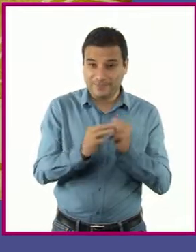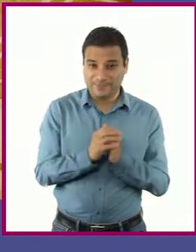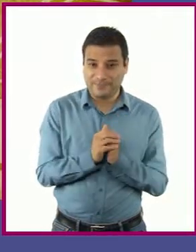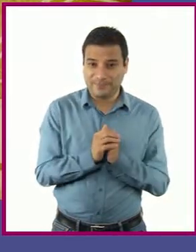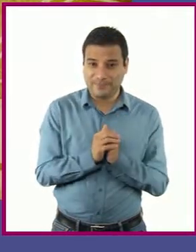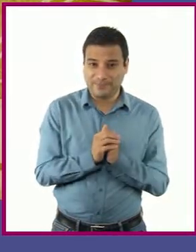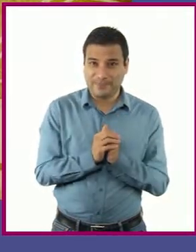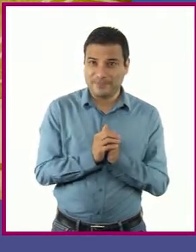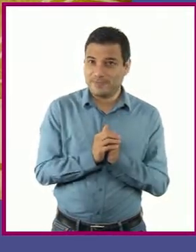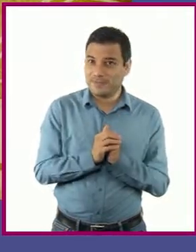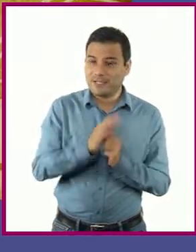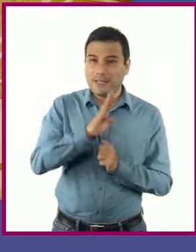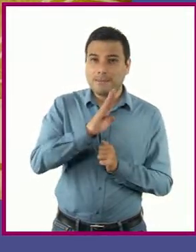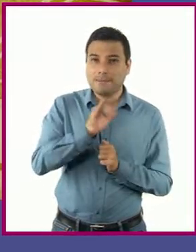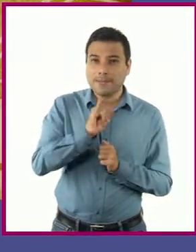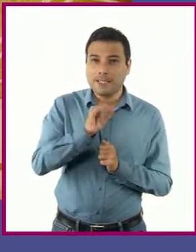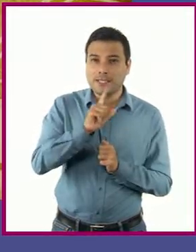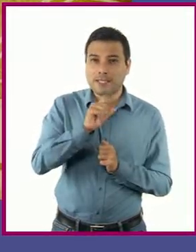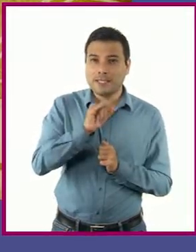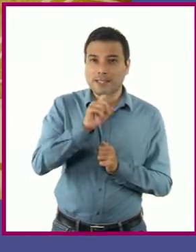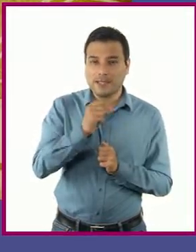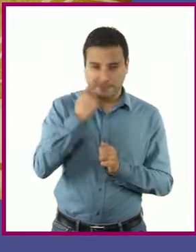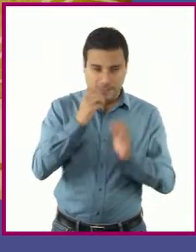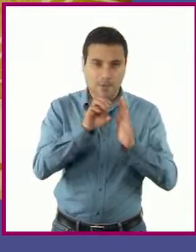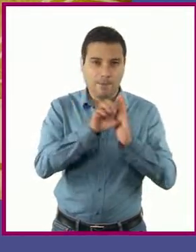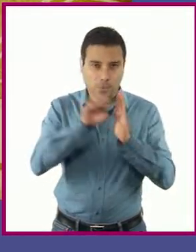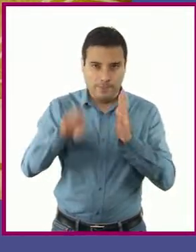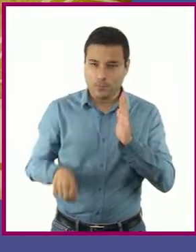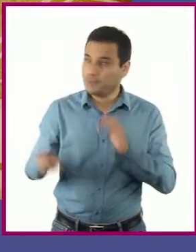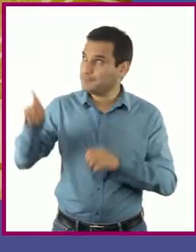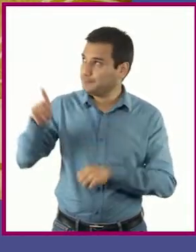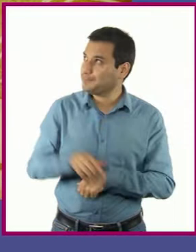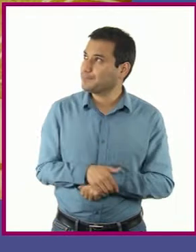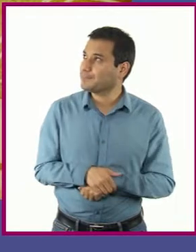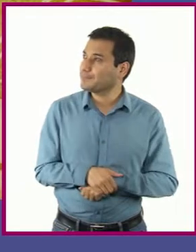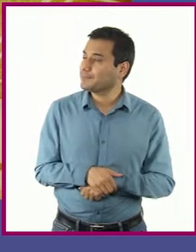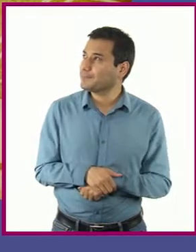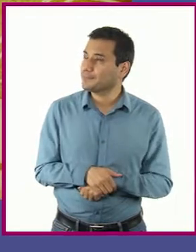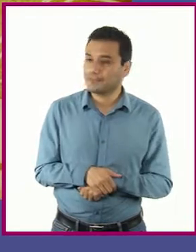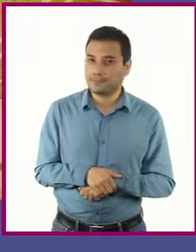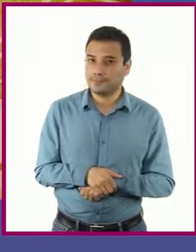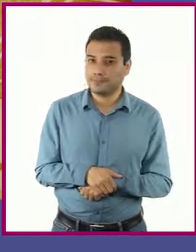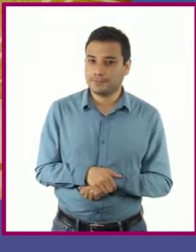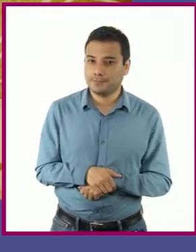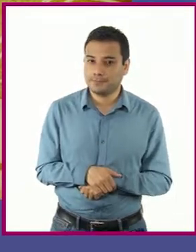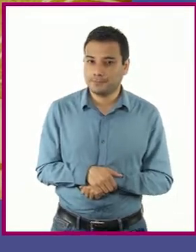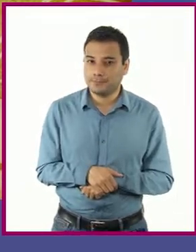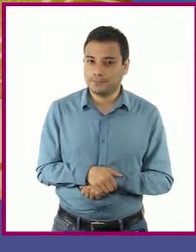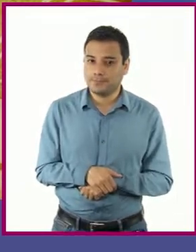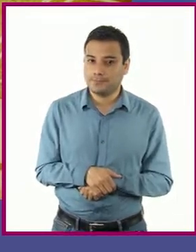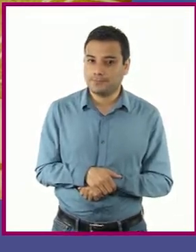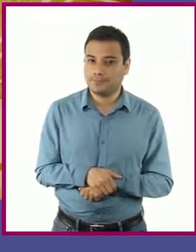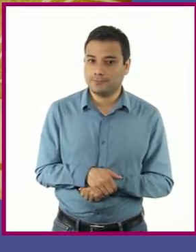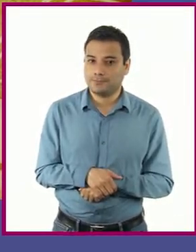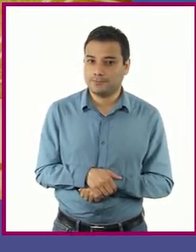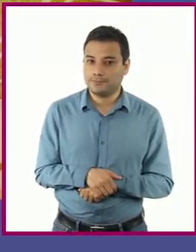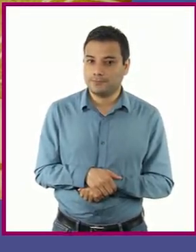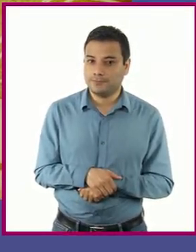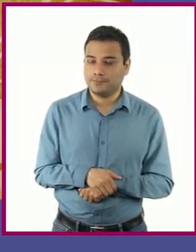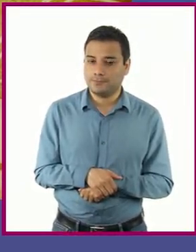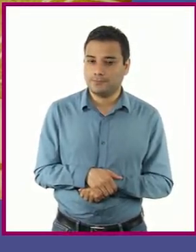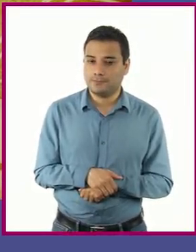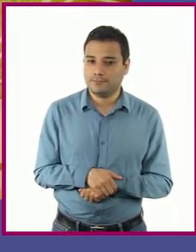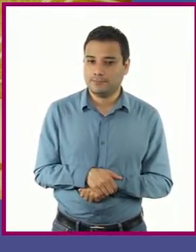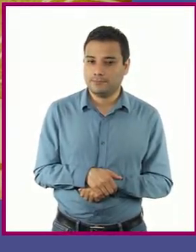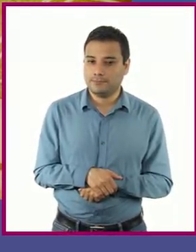bilidad, como amabilidad, habilidad, debilidad,